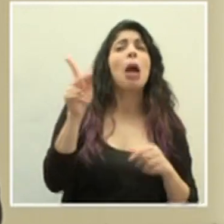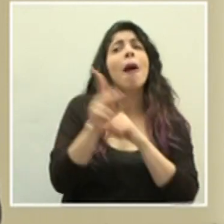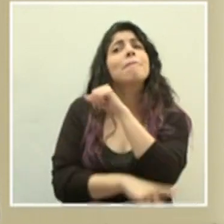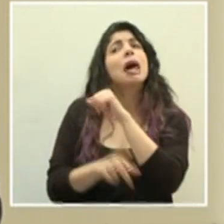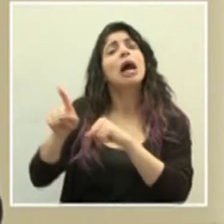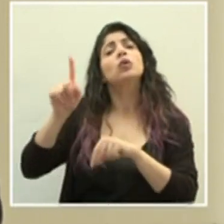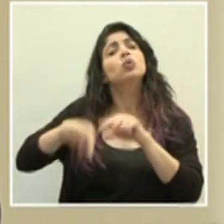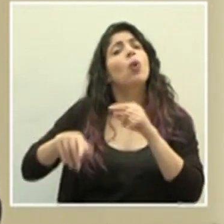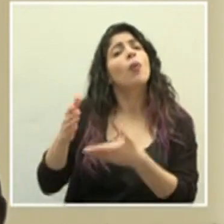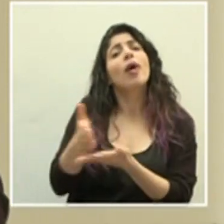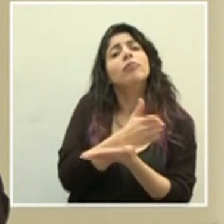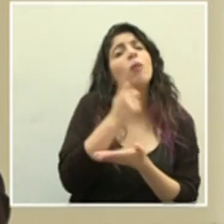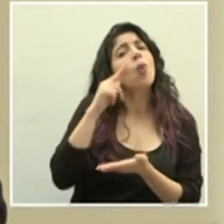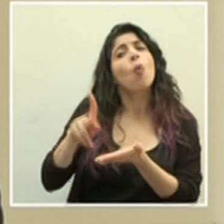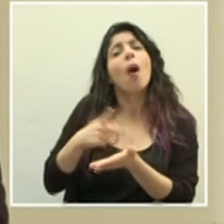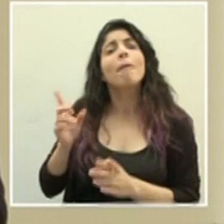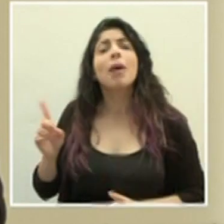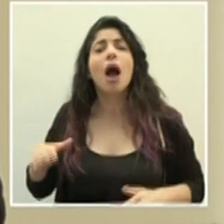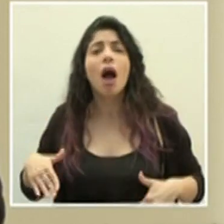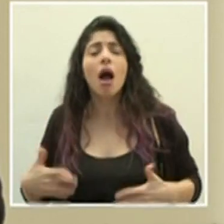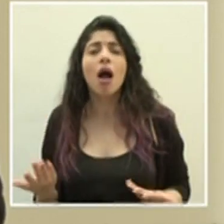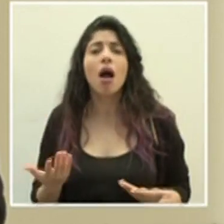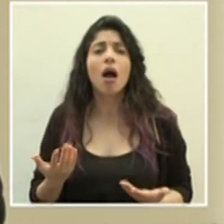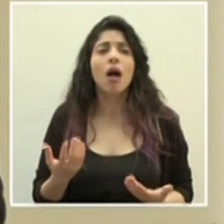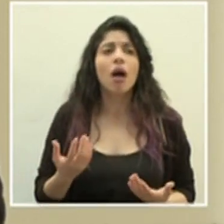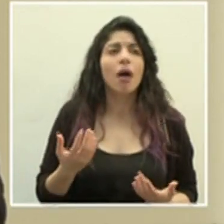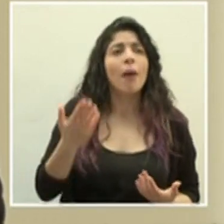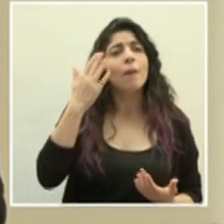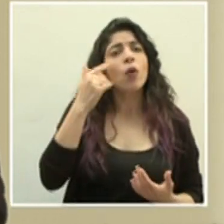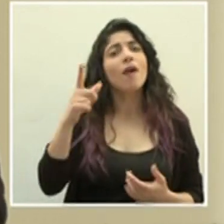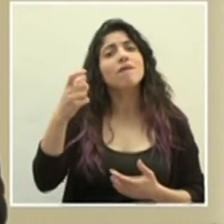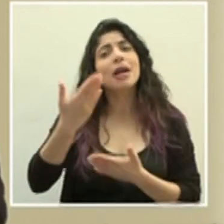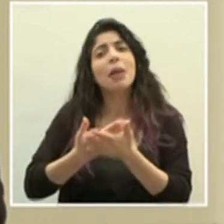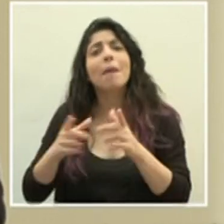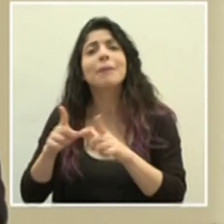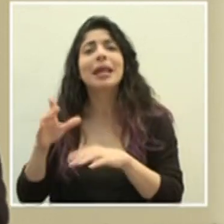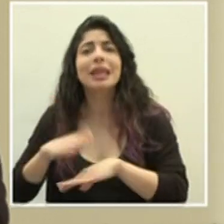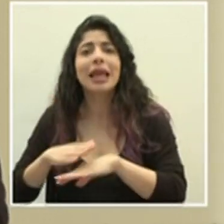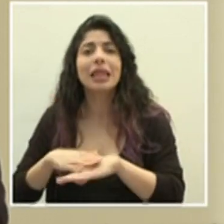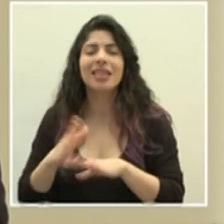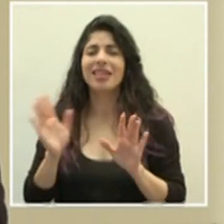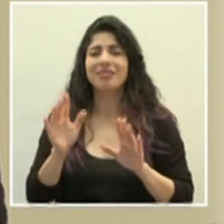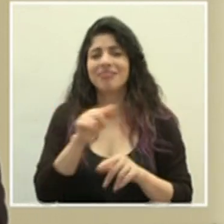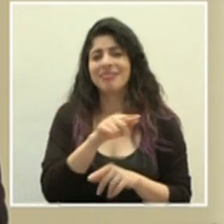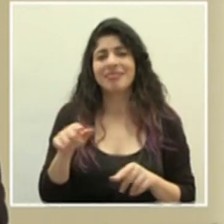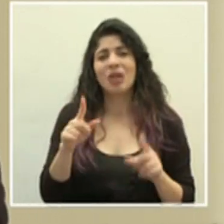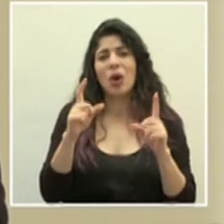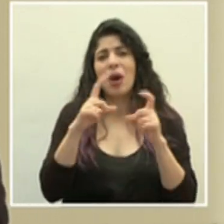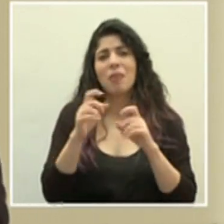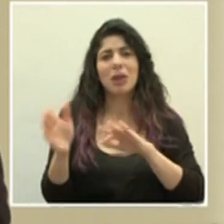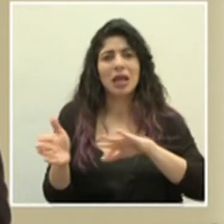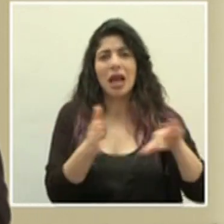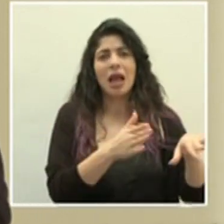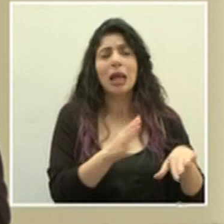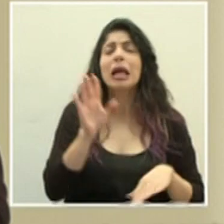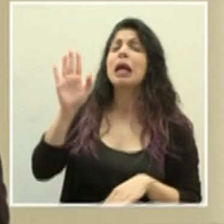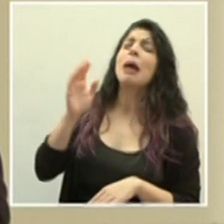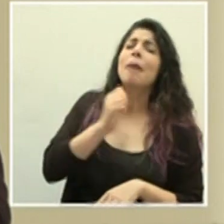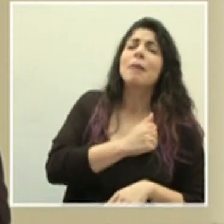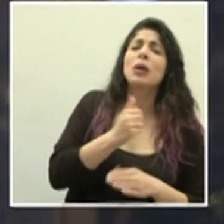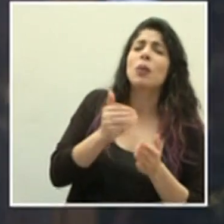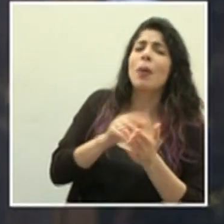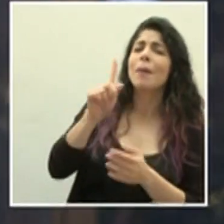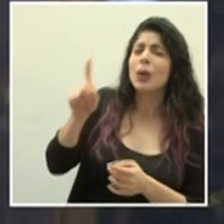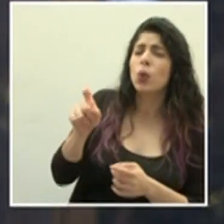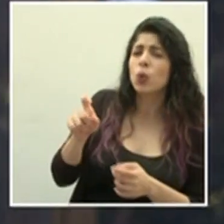puede tenerla porque no ha pagado, porque no tiene la patente libre, pues es una situación complicada. Así que yo espero que esto... Si me permite la